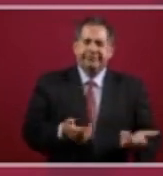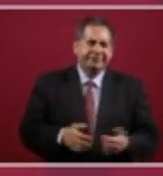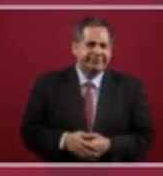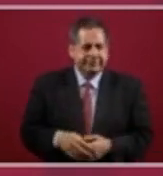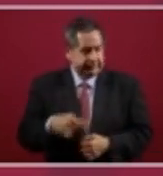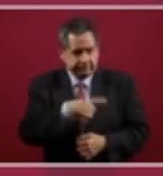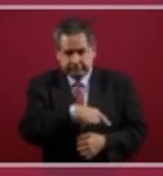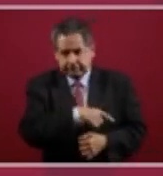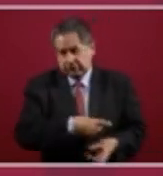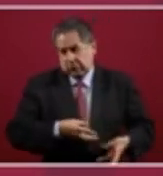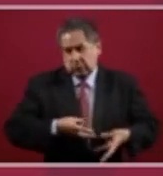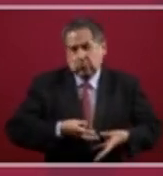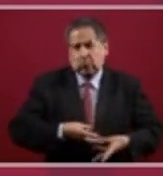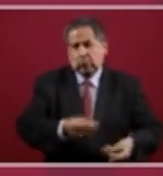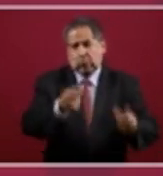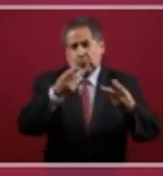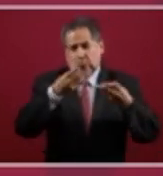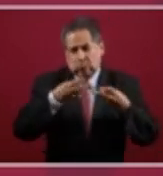Gastaban muchísimo,